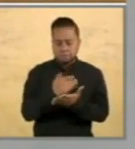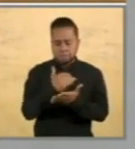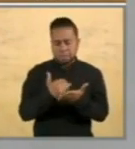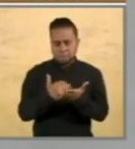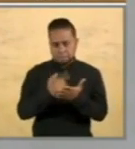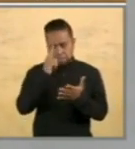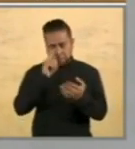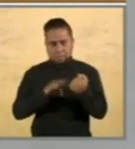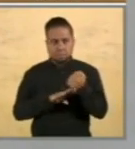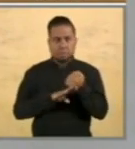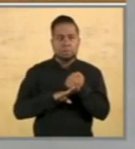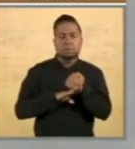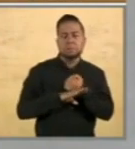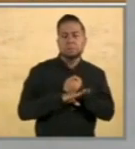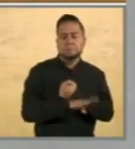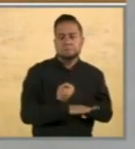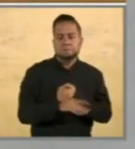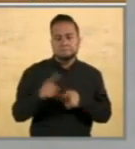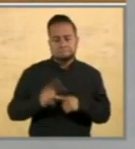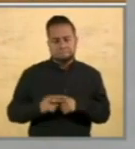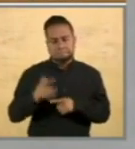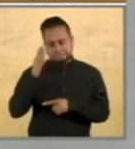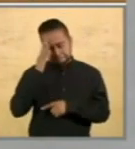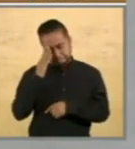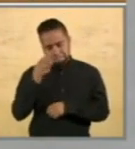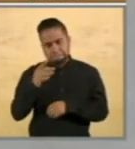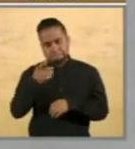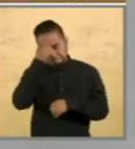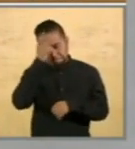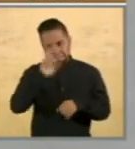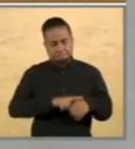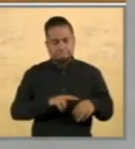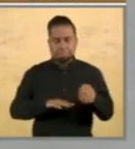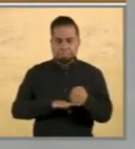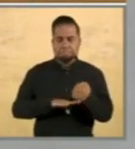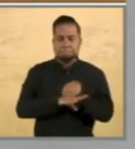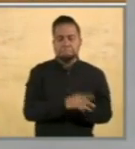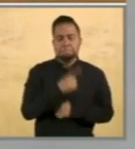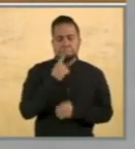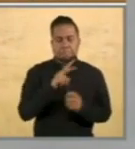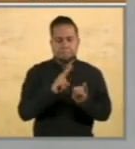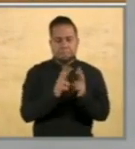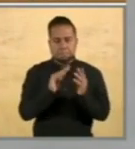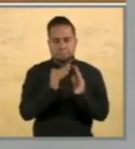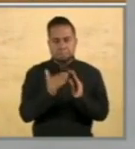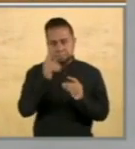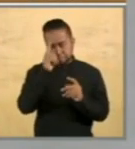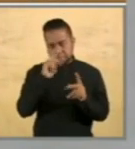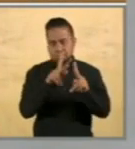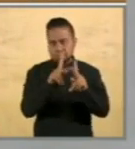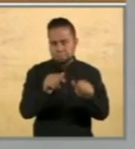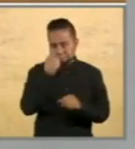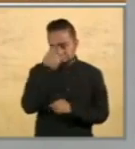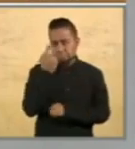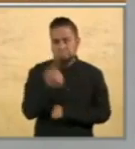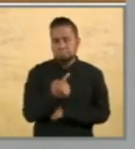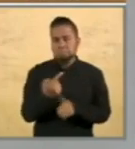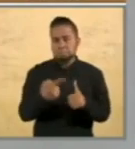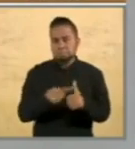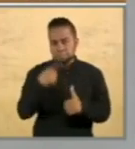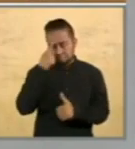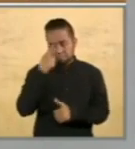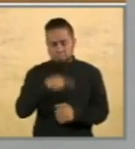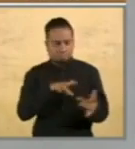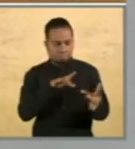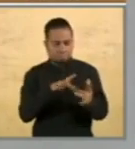de prevención que está a cargo de la dirección de prevención que se llama vecinos por la paz para qué primero para